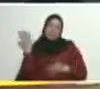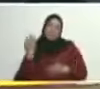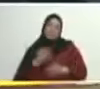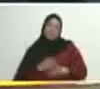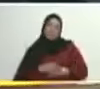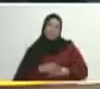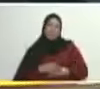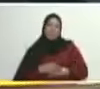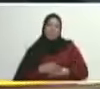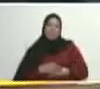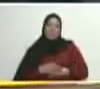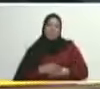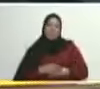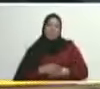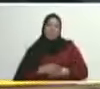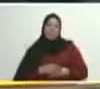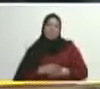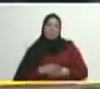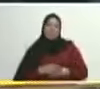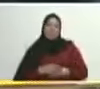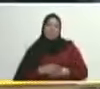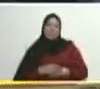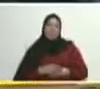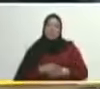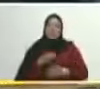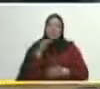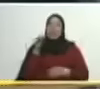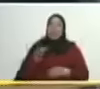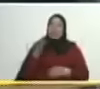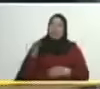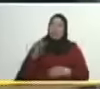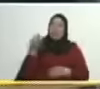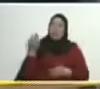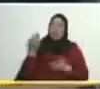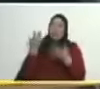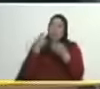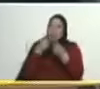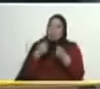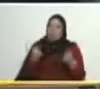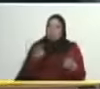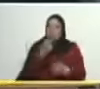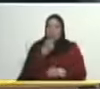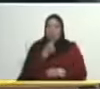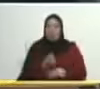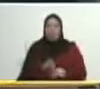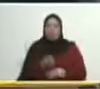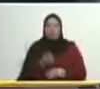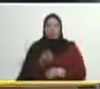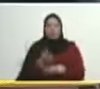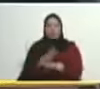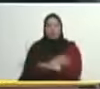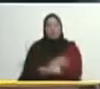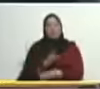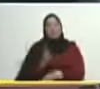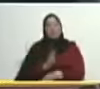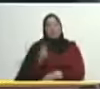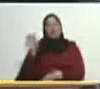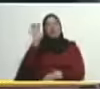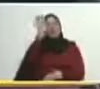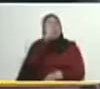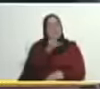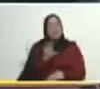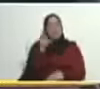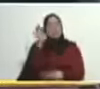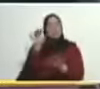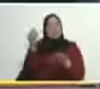pero no nos acompaña simplemente porque en su tierra, en su país,